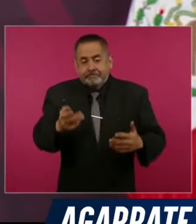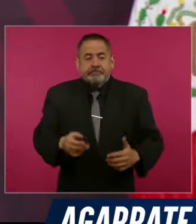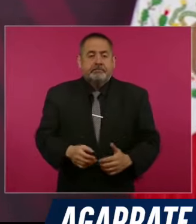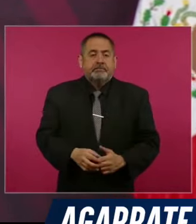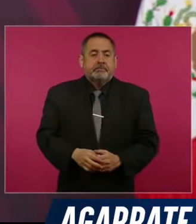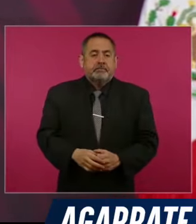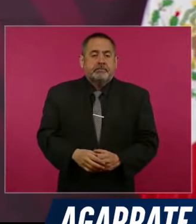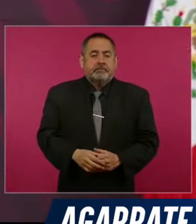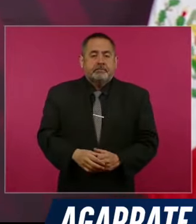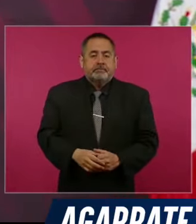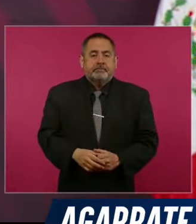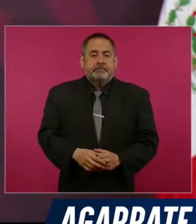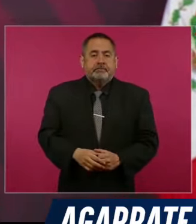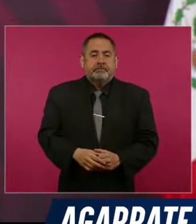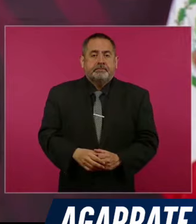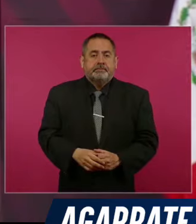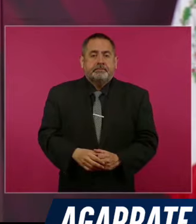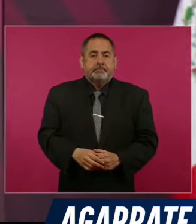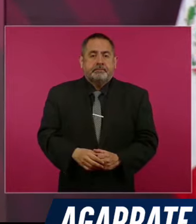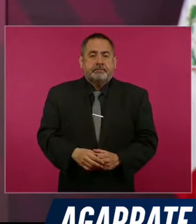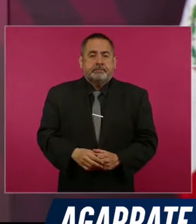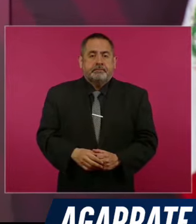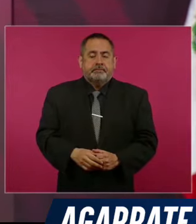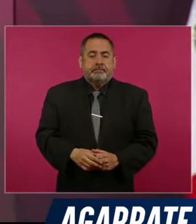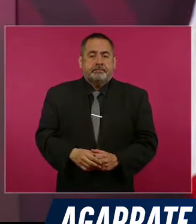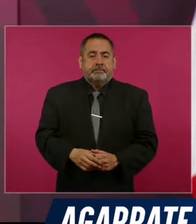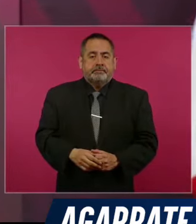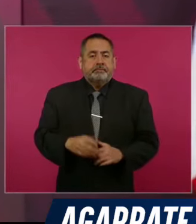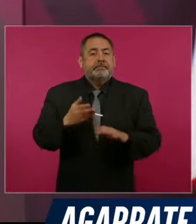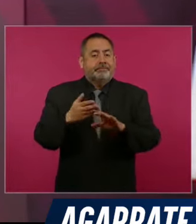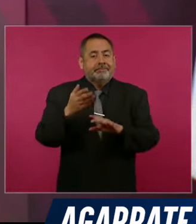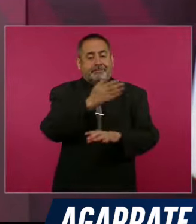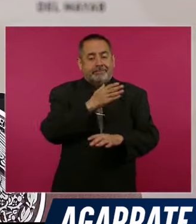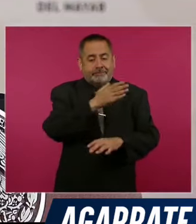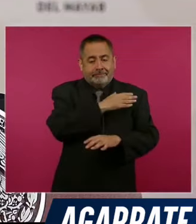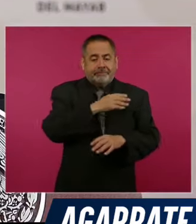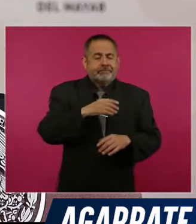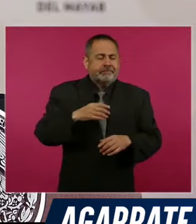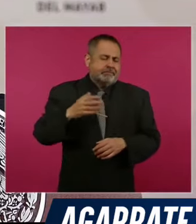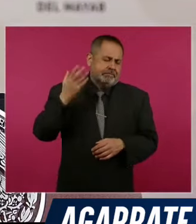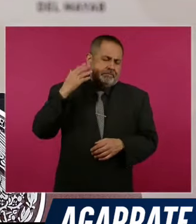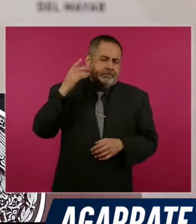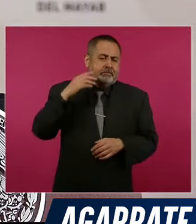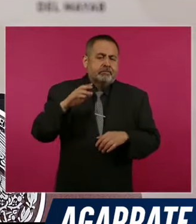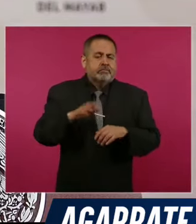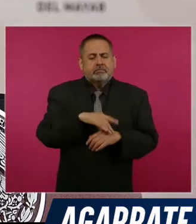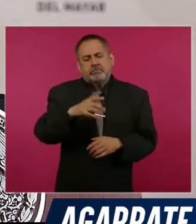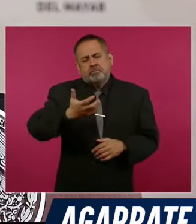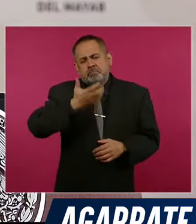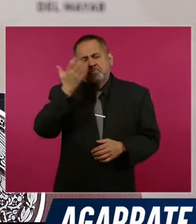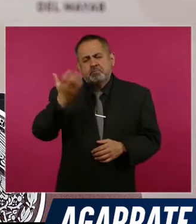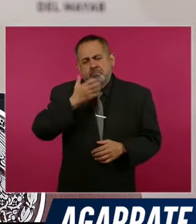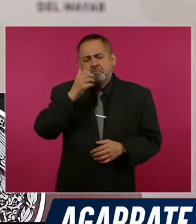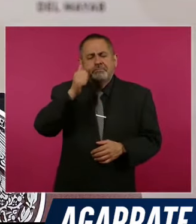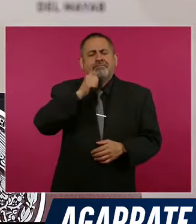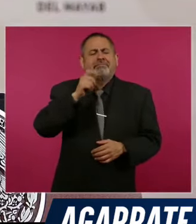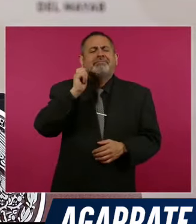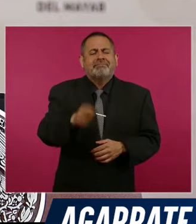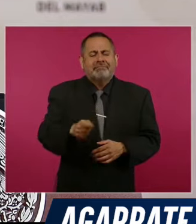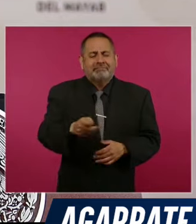vivienda antes se provocaban porque la costumbre era